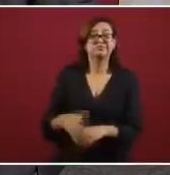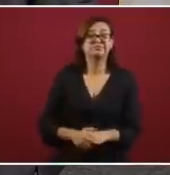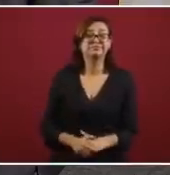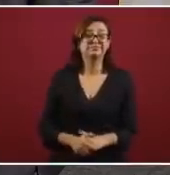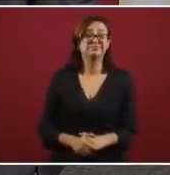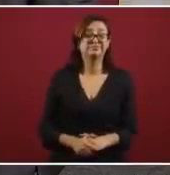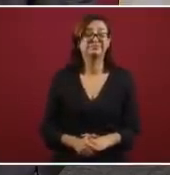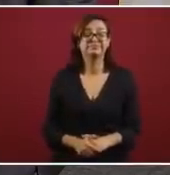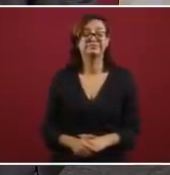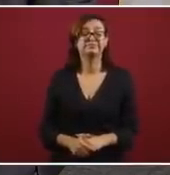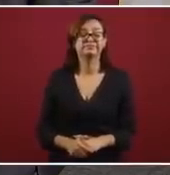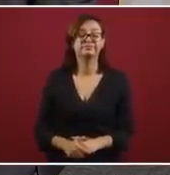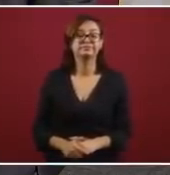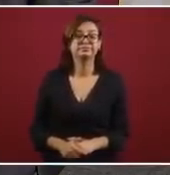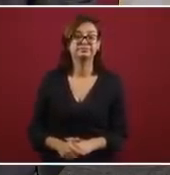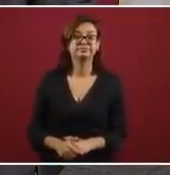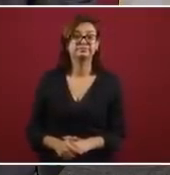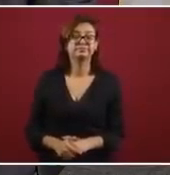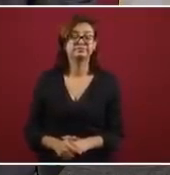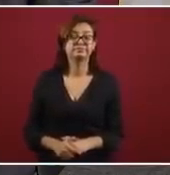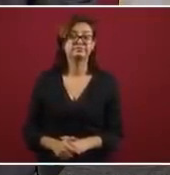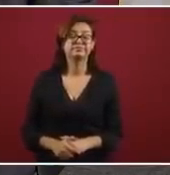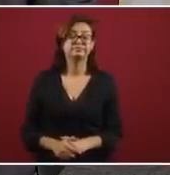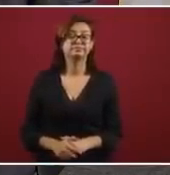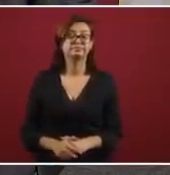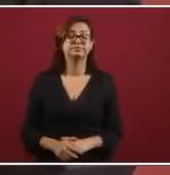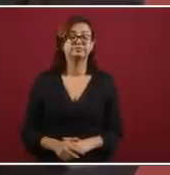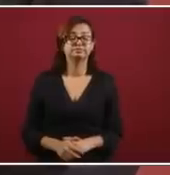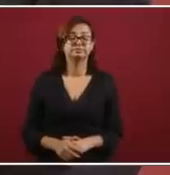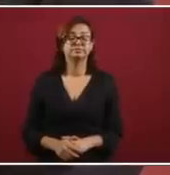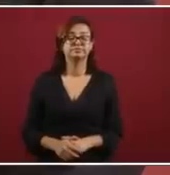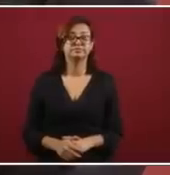Si no se hubiese intervenido con